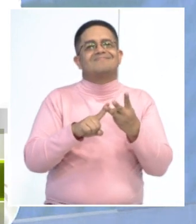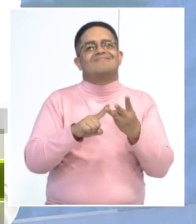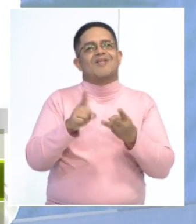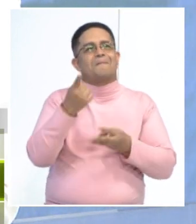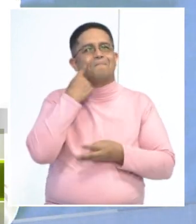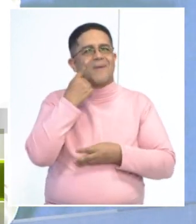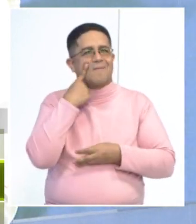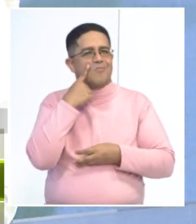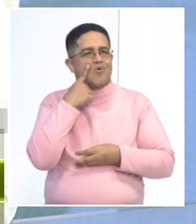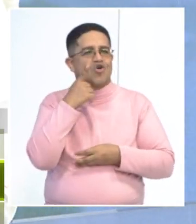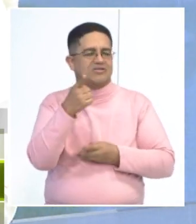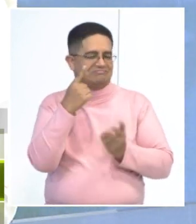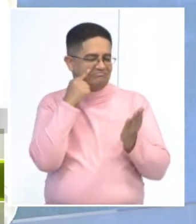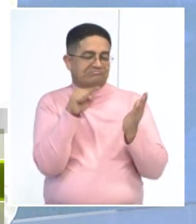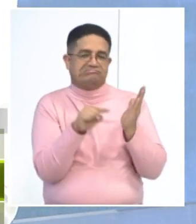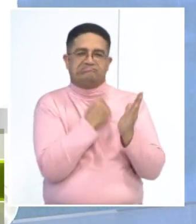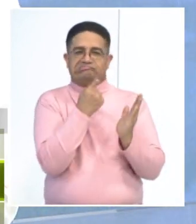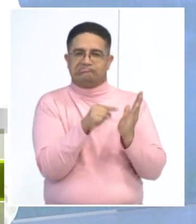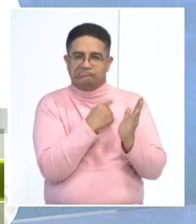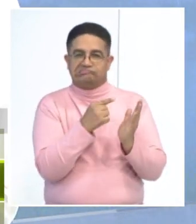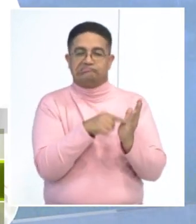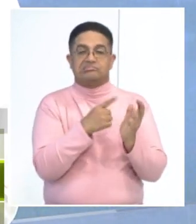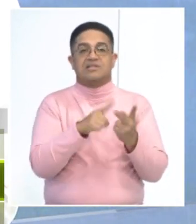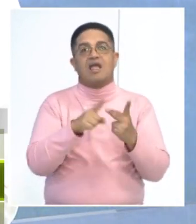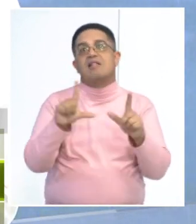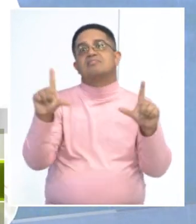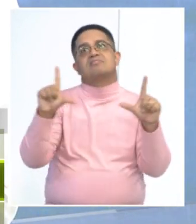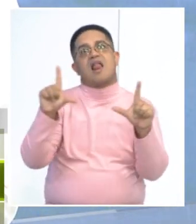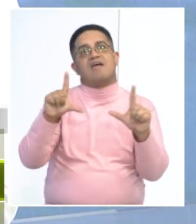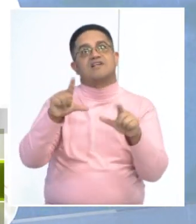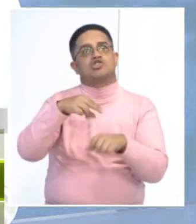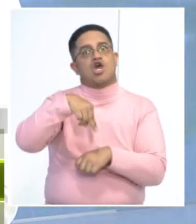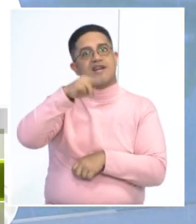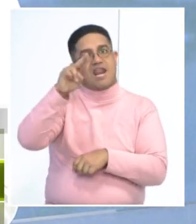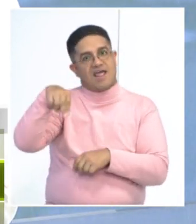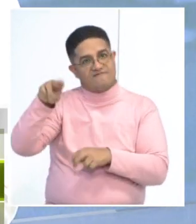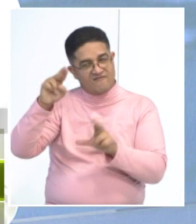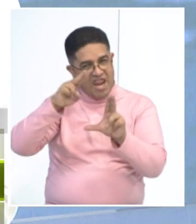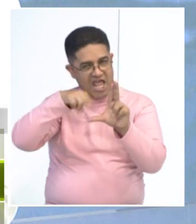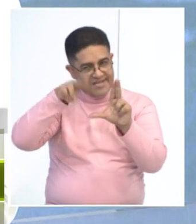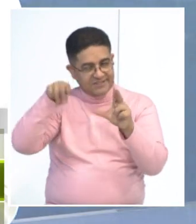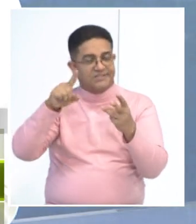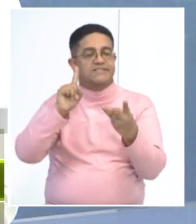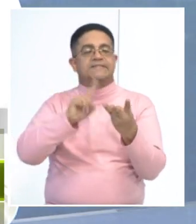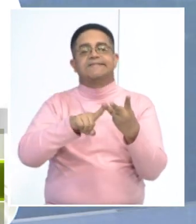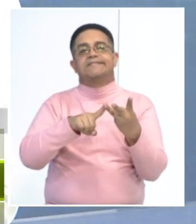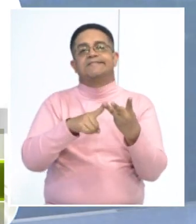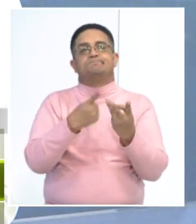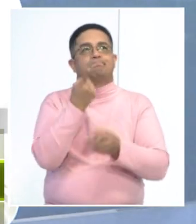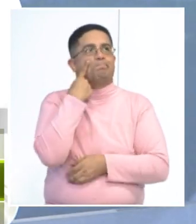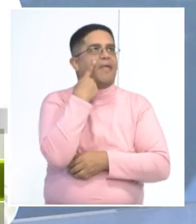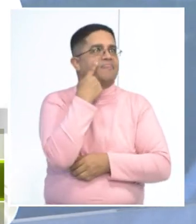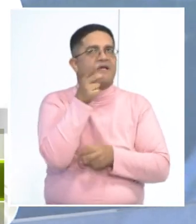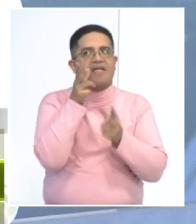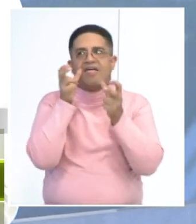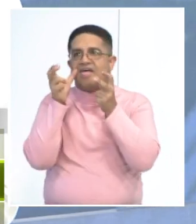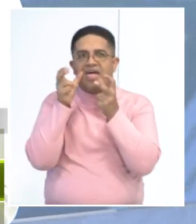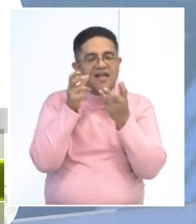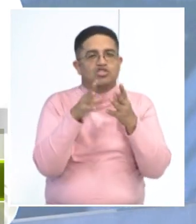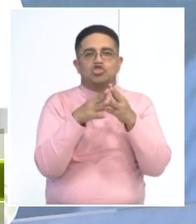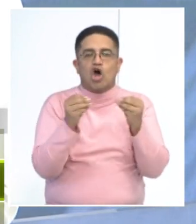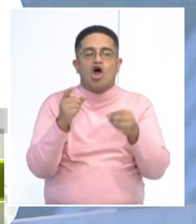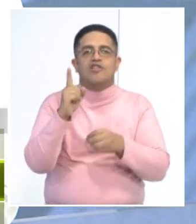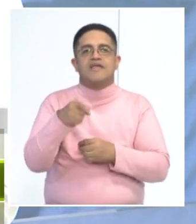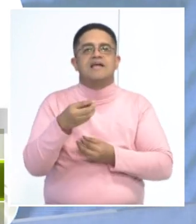excesiva redes sociales, series en televisión, en streaming. Pendientes. Pendientes de todo lo que tenemos que